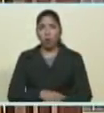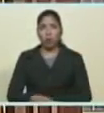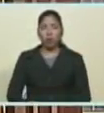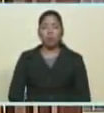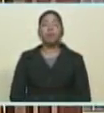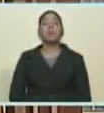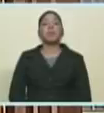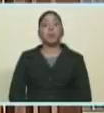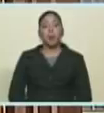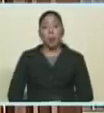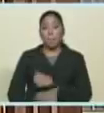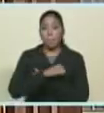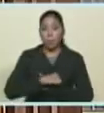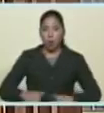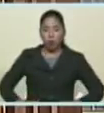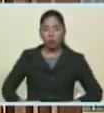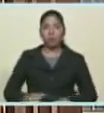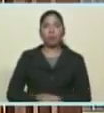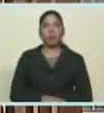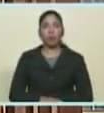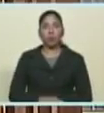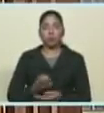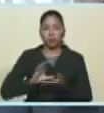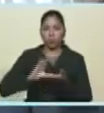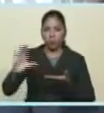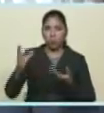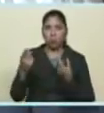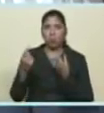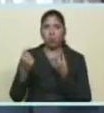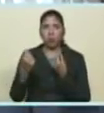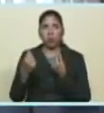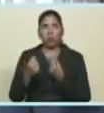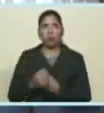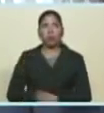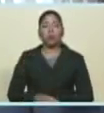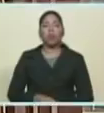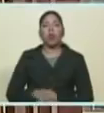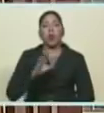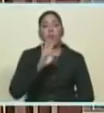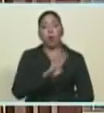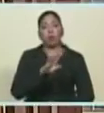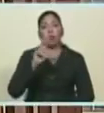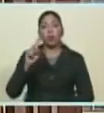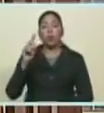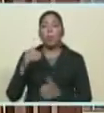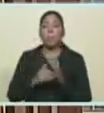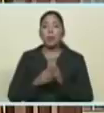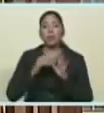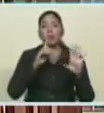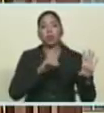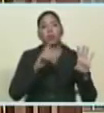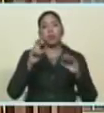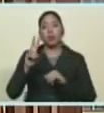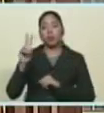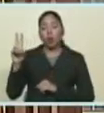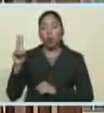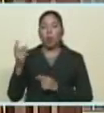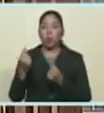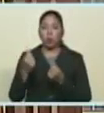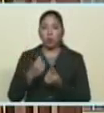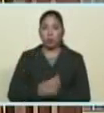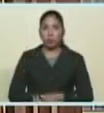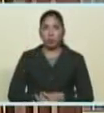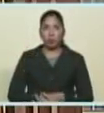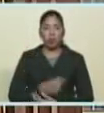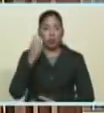Portuguesa, 71.757 millones de bolívares. Gobernación, 41.602 millones de bolívares. Sucre,